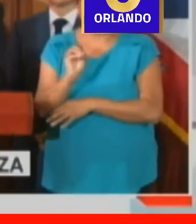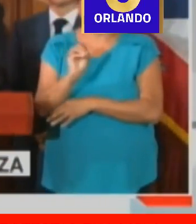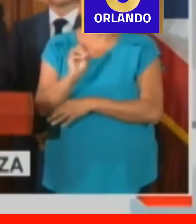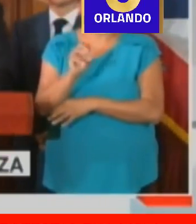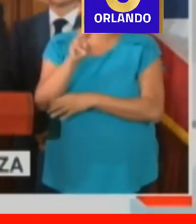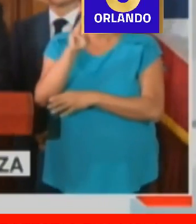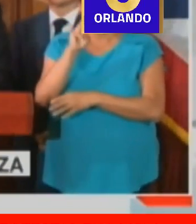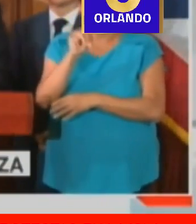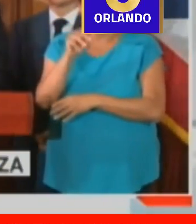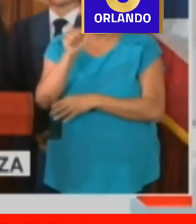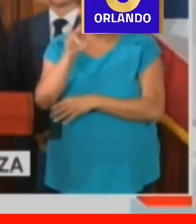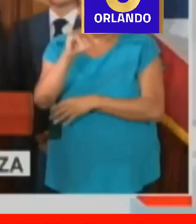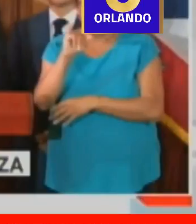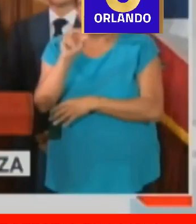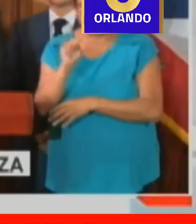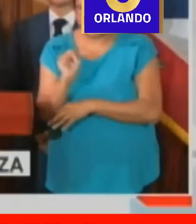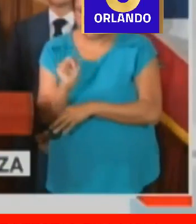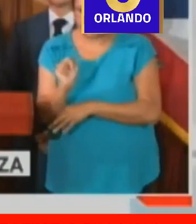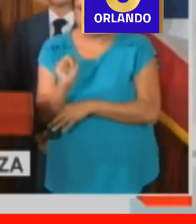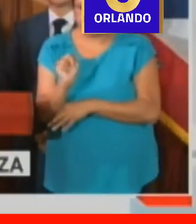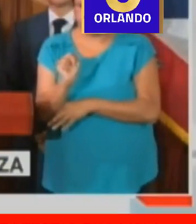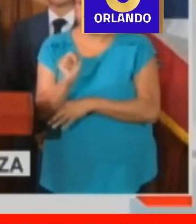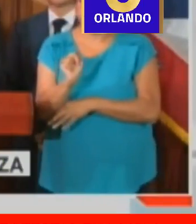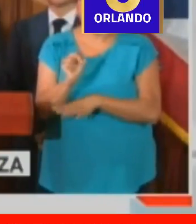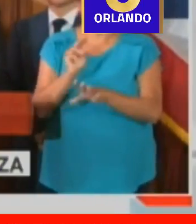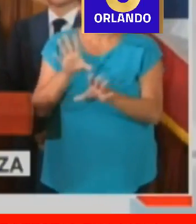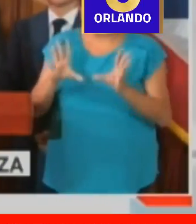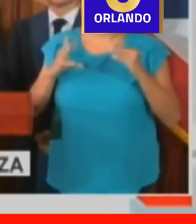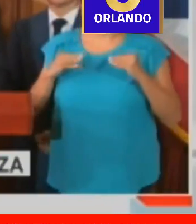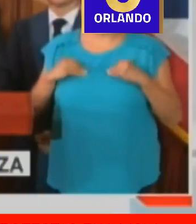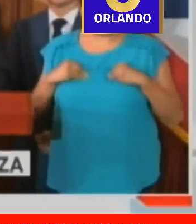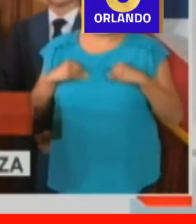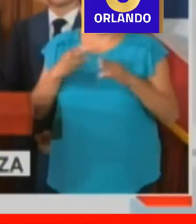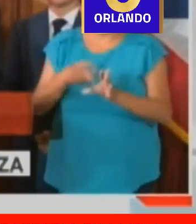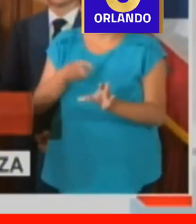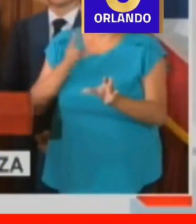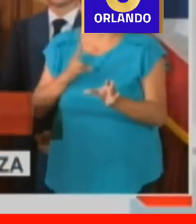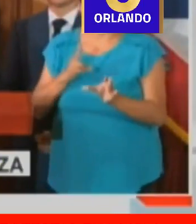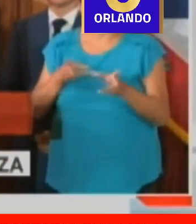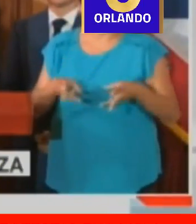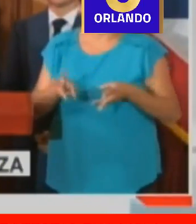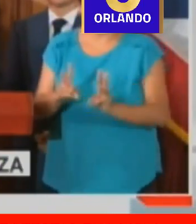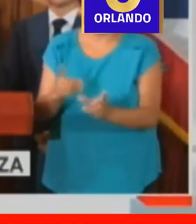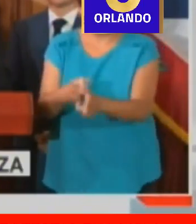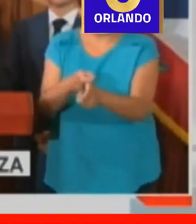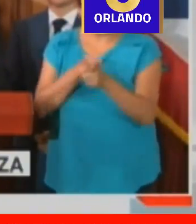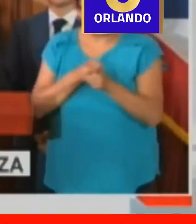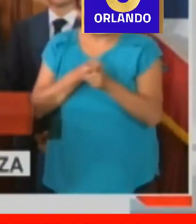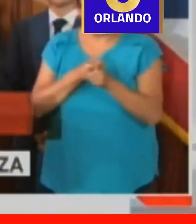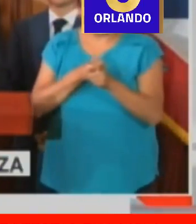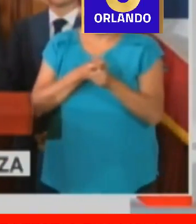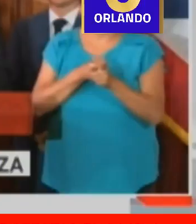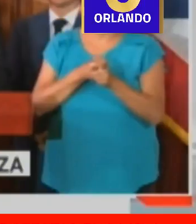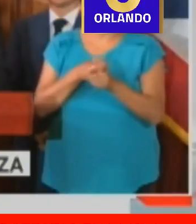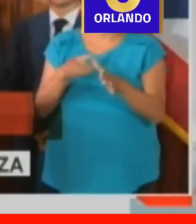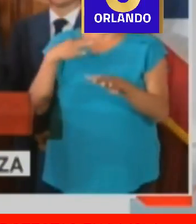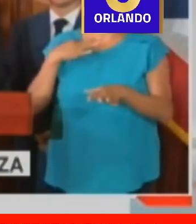Cuando si lee el comunicado, se aceptaron esas renuncias de manera inmediata. Se solicitó un proceso de